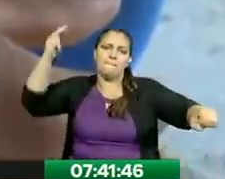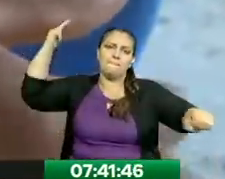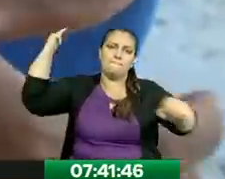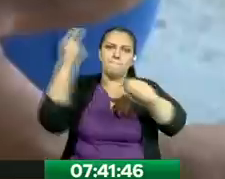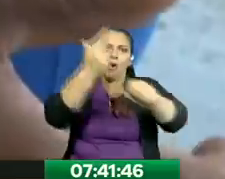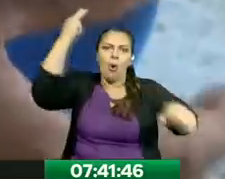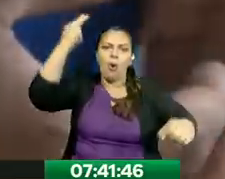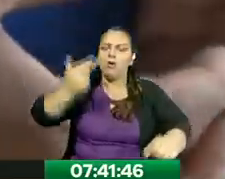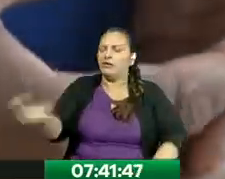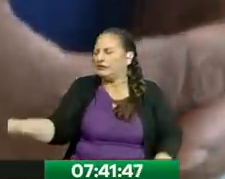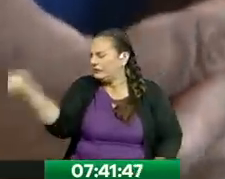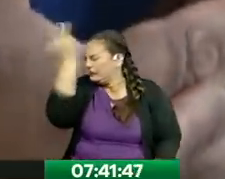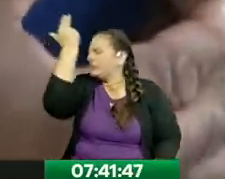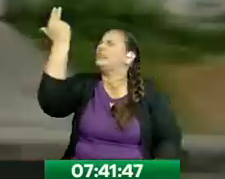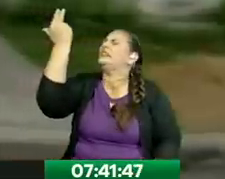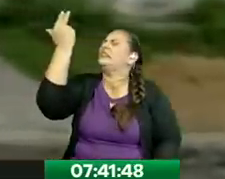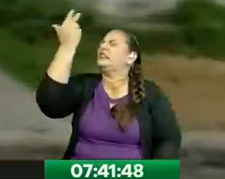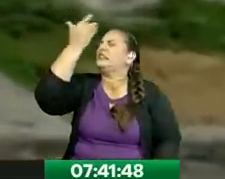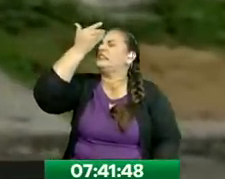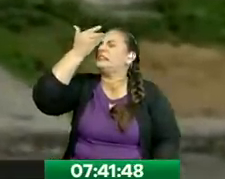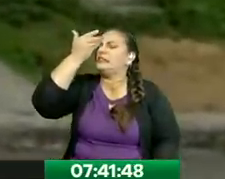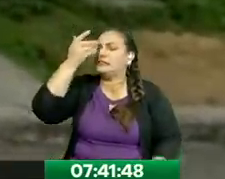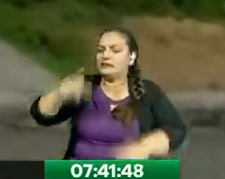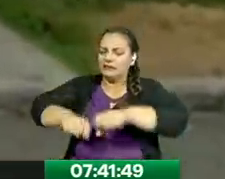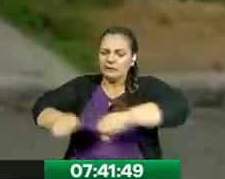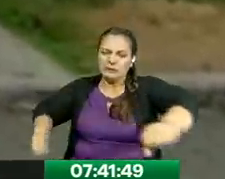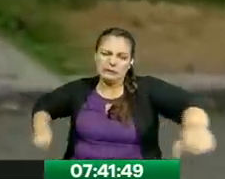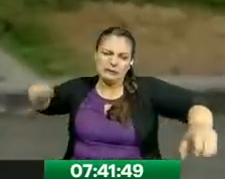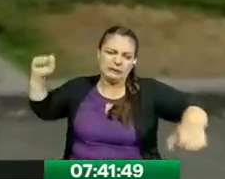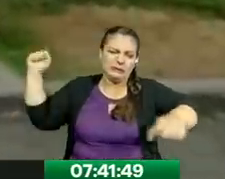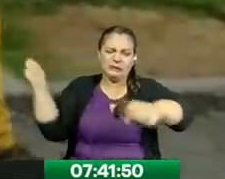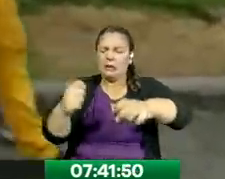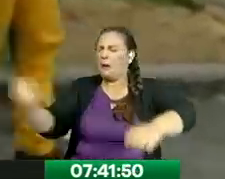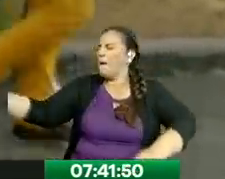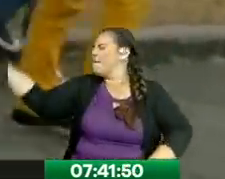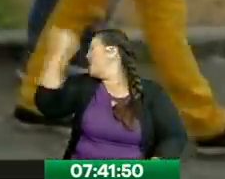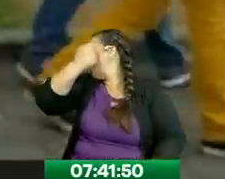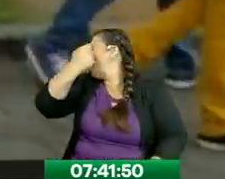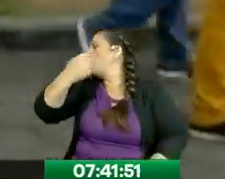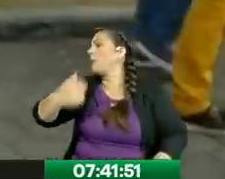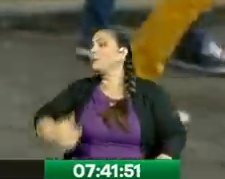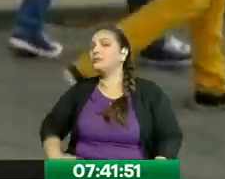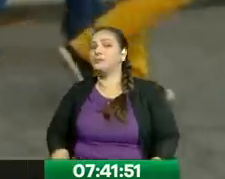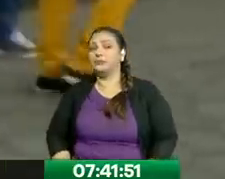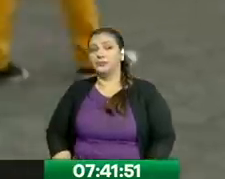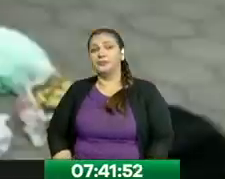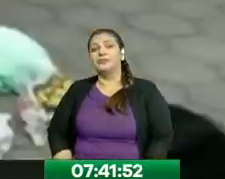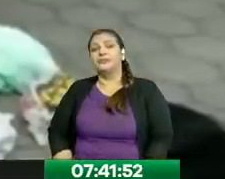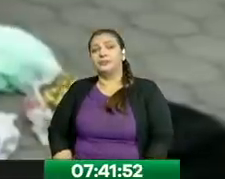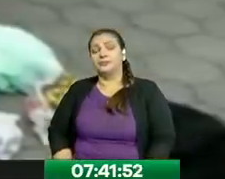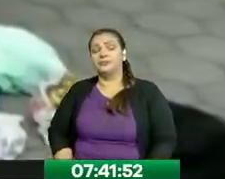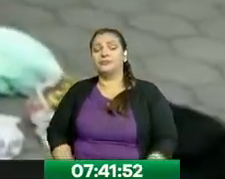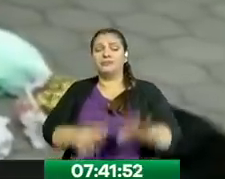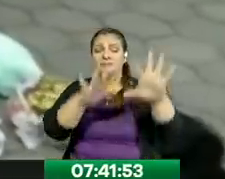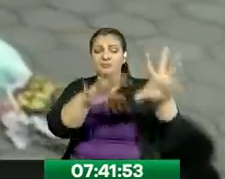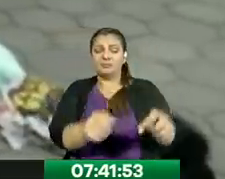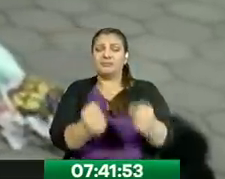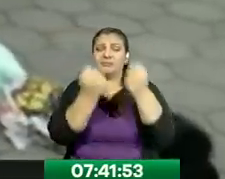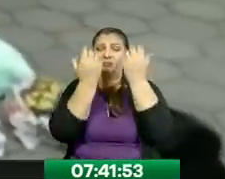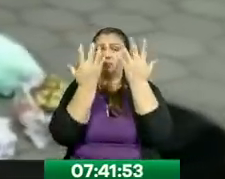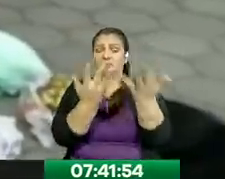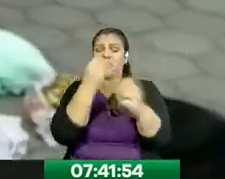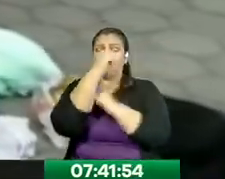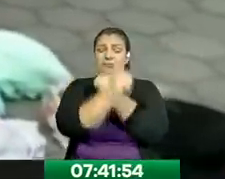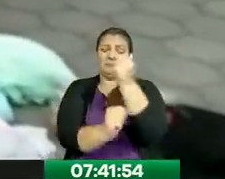palo machete tres hombres fueron detenidos se encontraron varias evidencias con las que ejecutaban estos actos delictivos